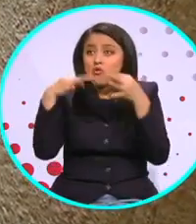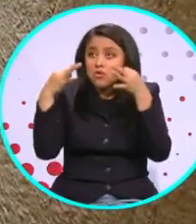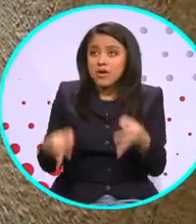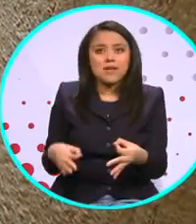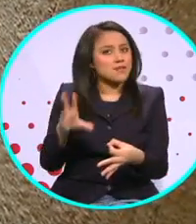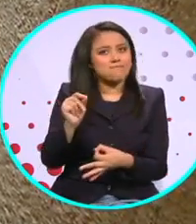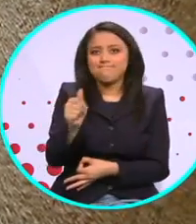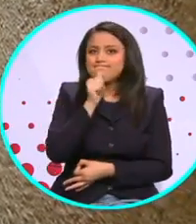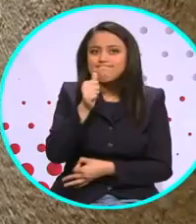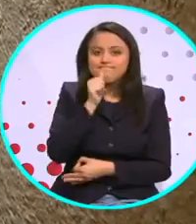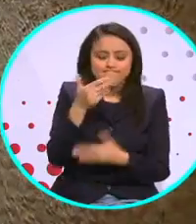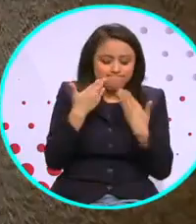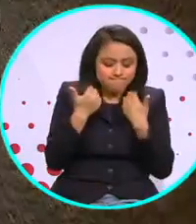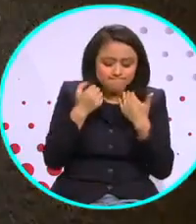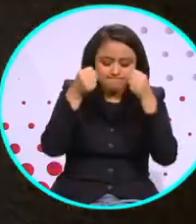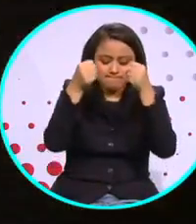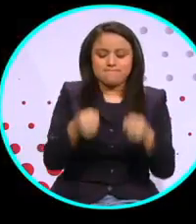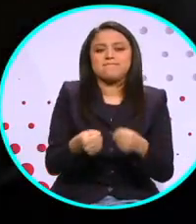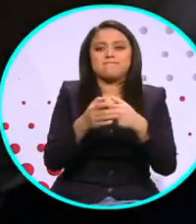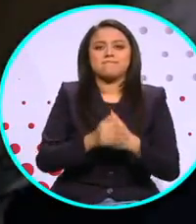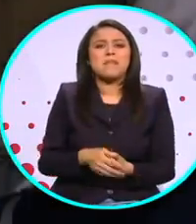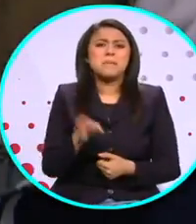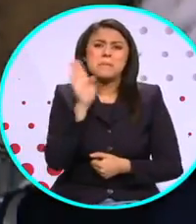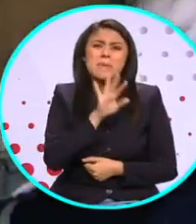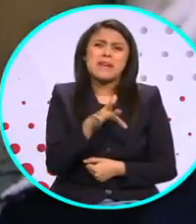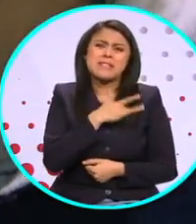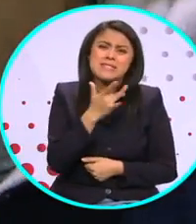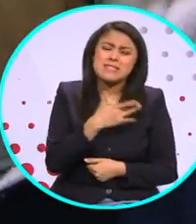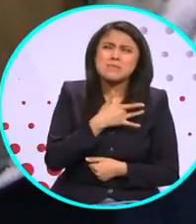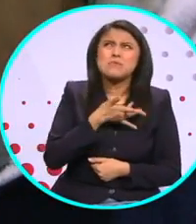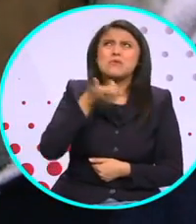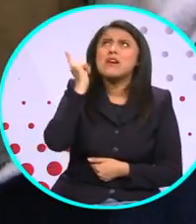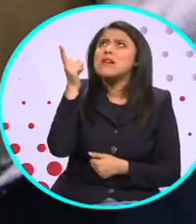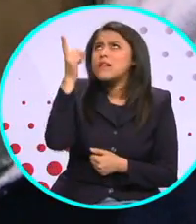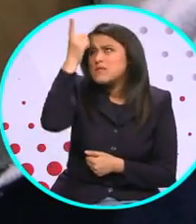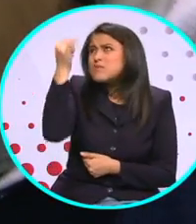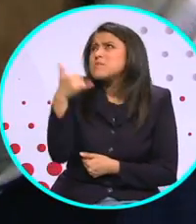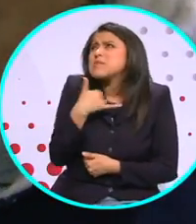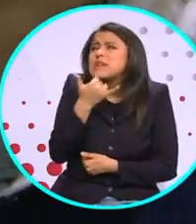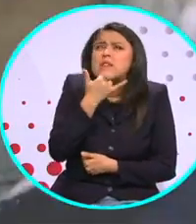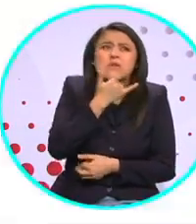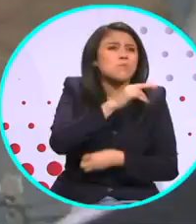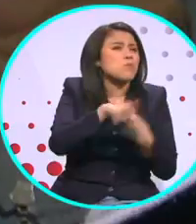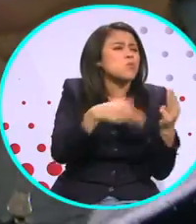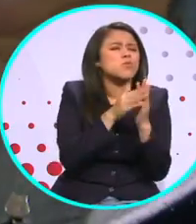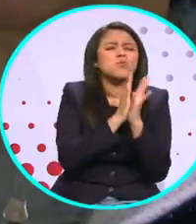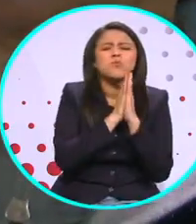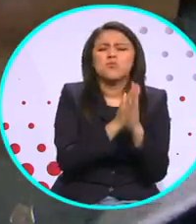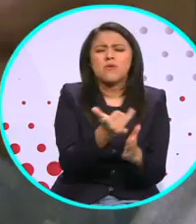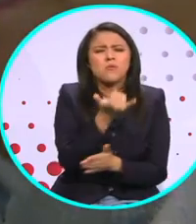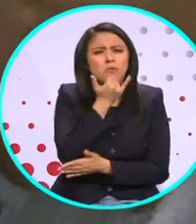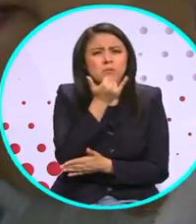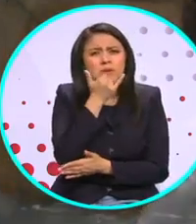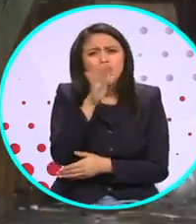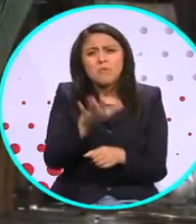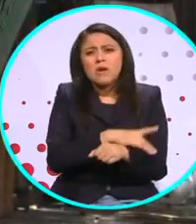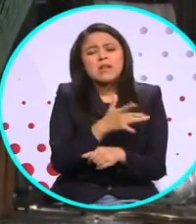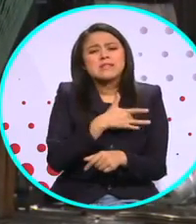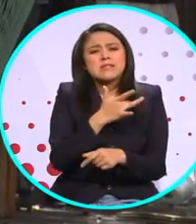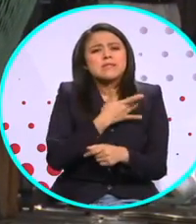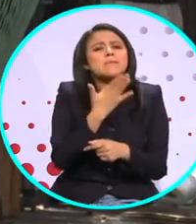proporcione seguridad. Pues mal, y pidiéndole a Dios que nos perdone a todo el mundo, que ya la tierra esté en